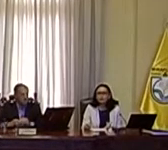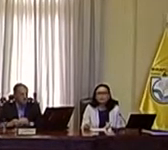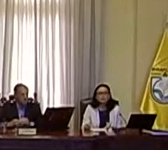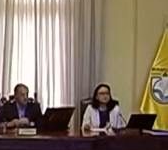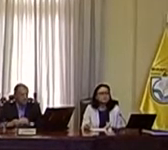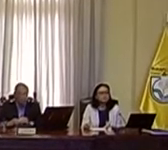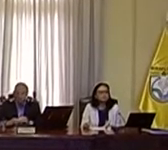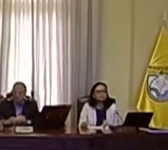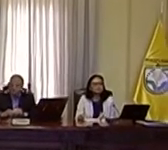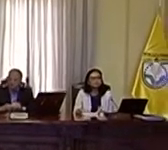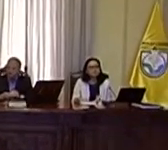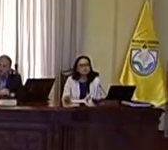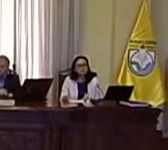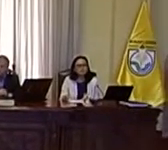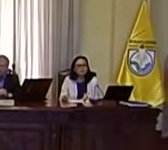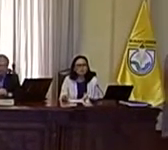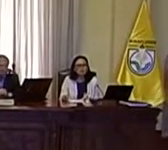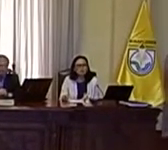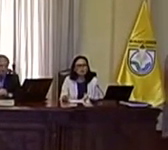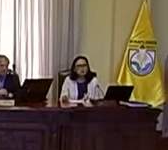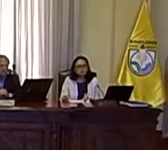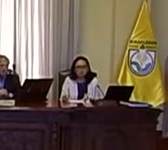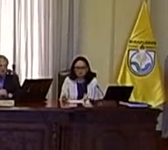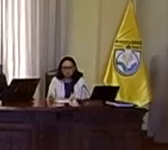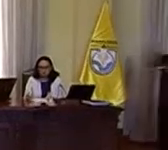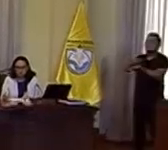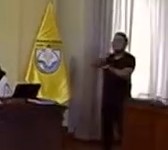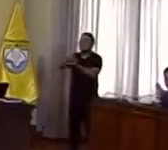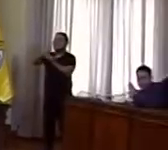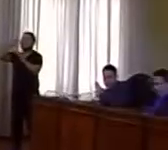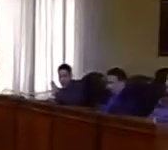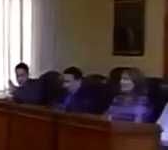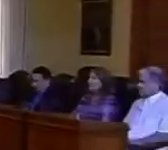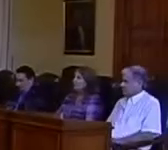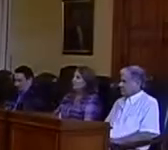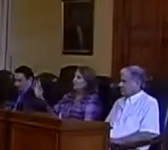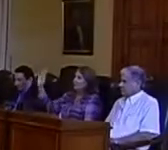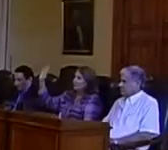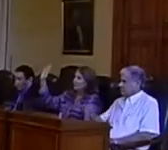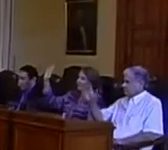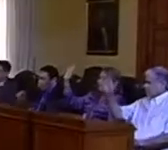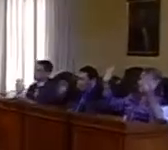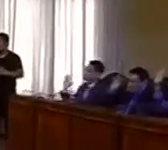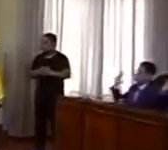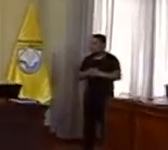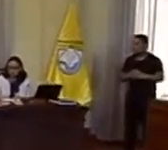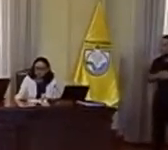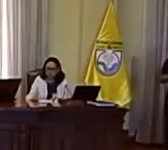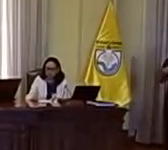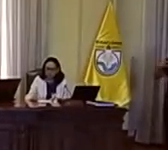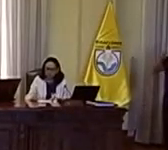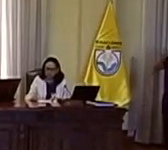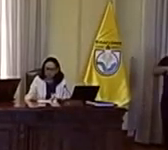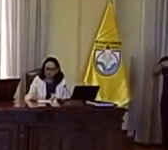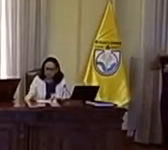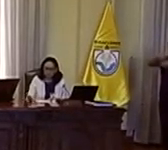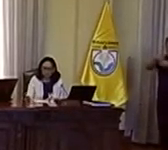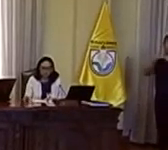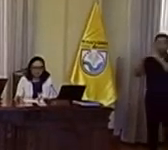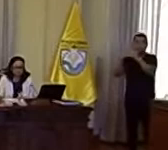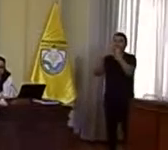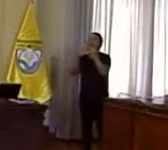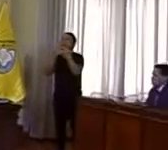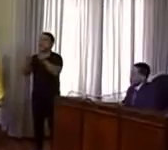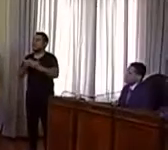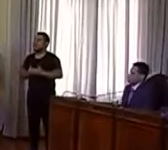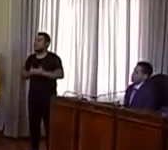intervenciones, vamos al voto. Aquellos miembros del Consejo que estén a favor de aprobar este proyecto, sírvanse a expresarlo en señal de conformidad. Se aprueba por unanimidad de votos. Muchas